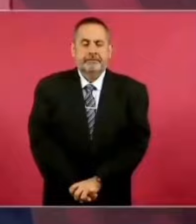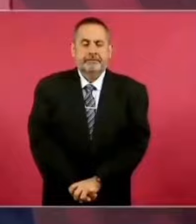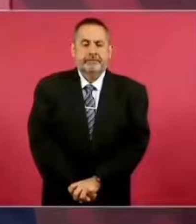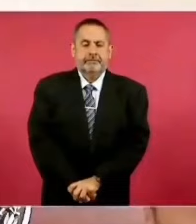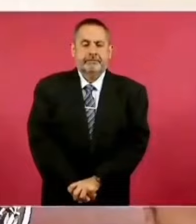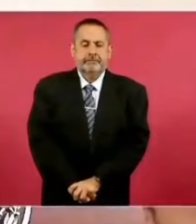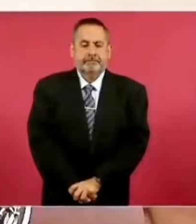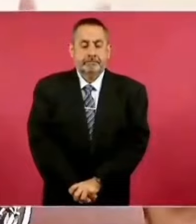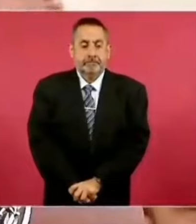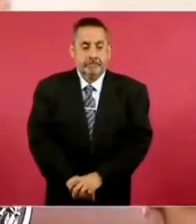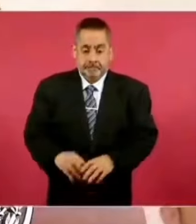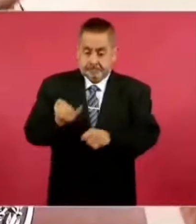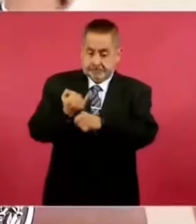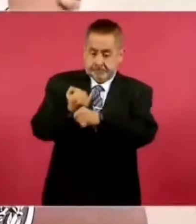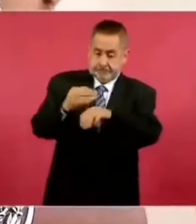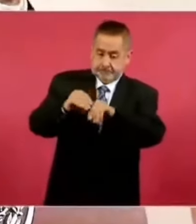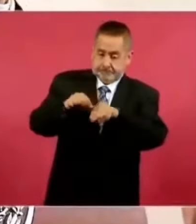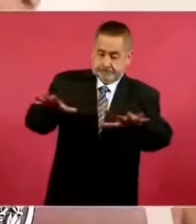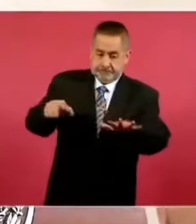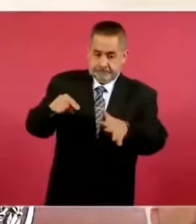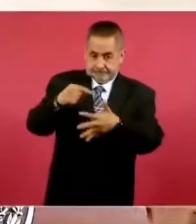La información